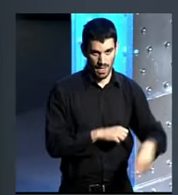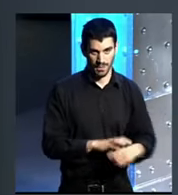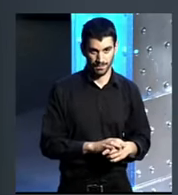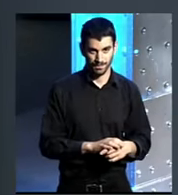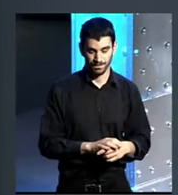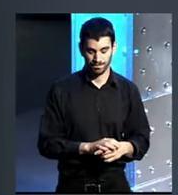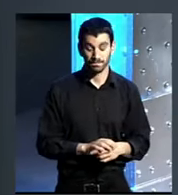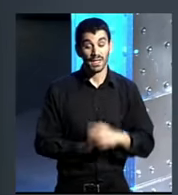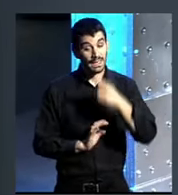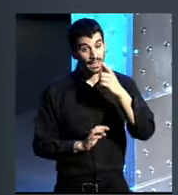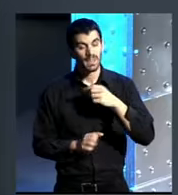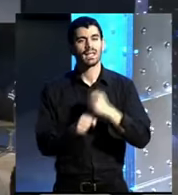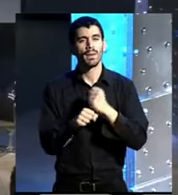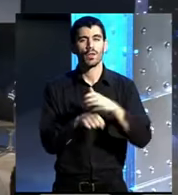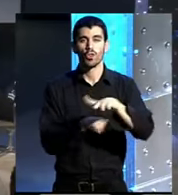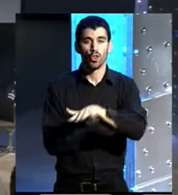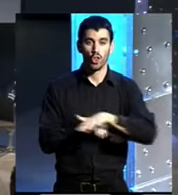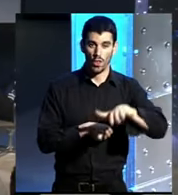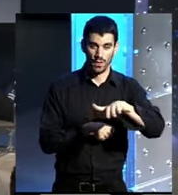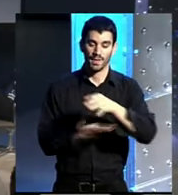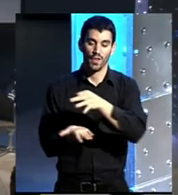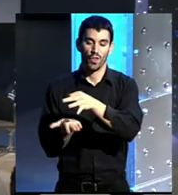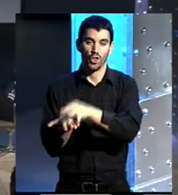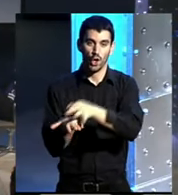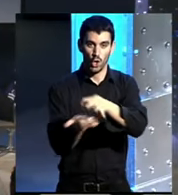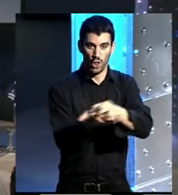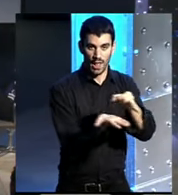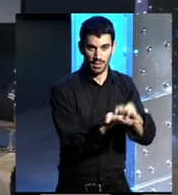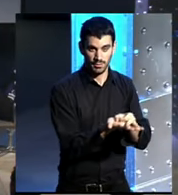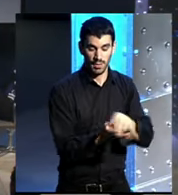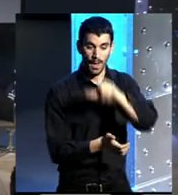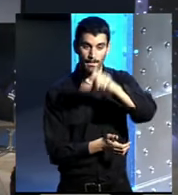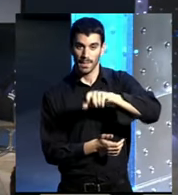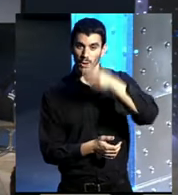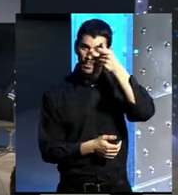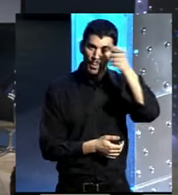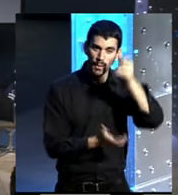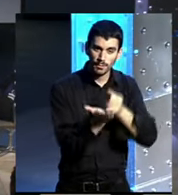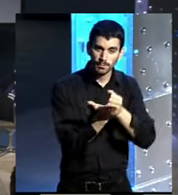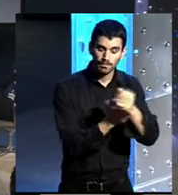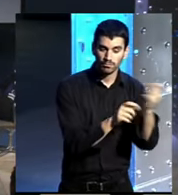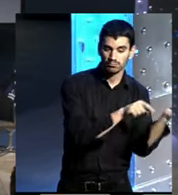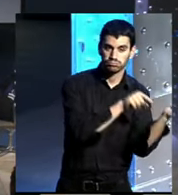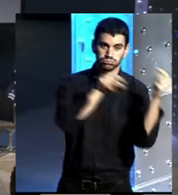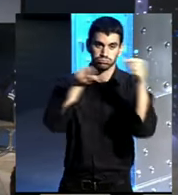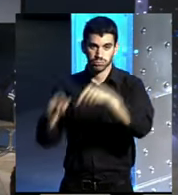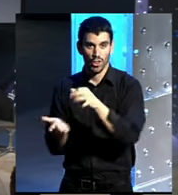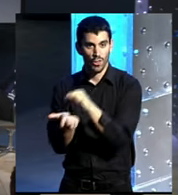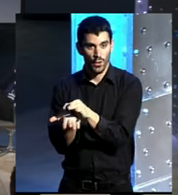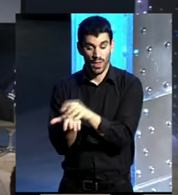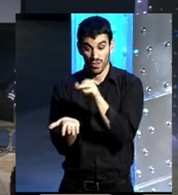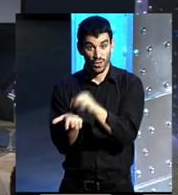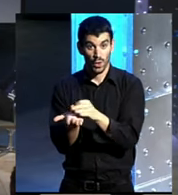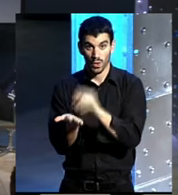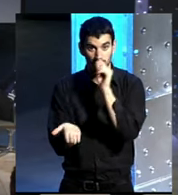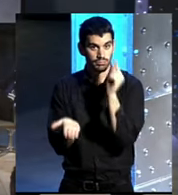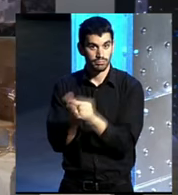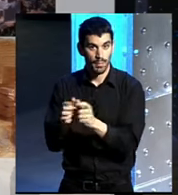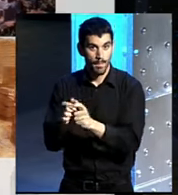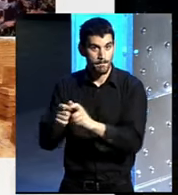ciudades. Las personas emigran allí, provocando en ellas un crecimiento exagerado.